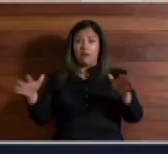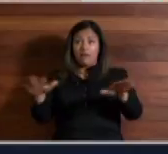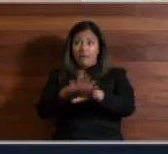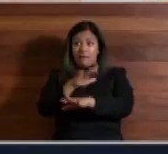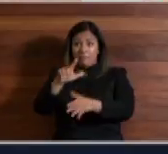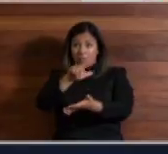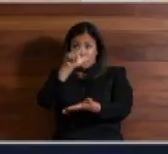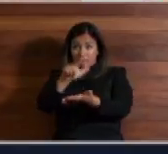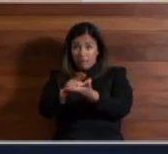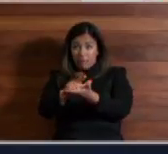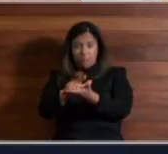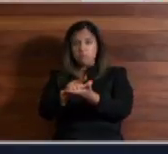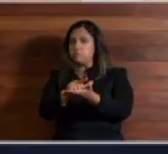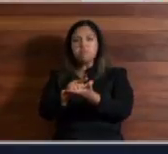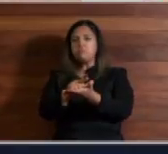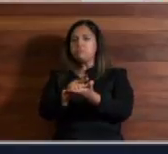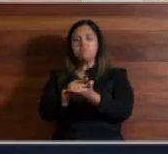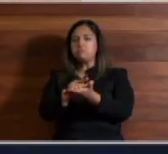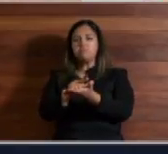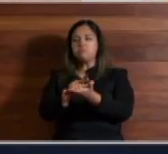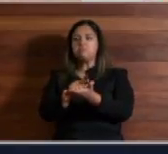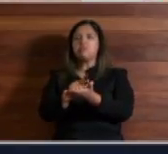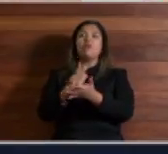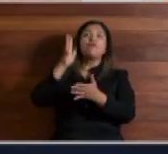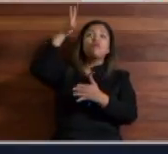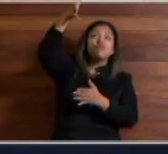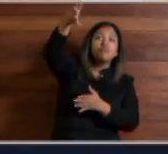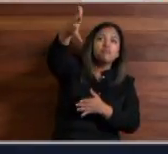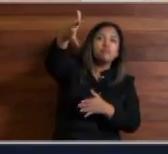cambios importantes en su destino y en su estructura.